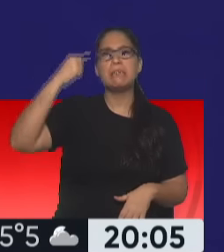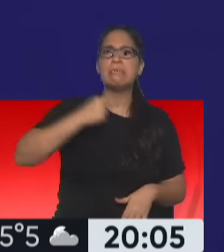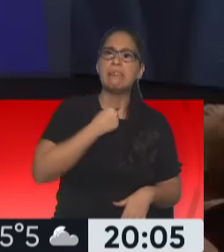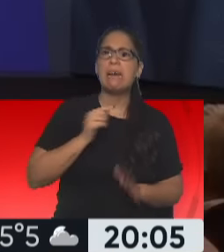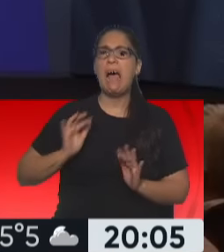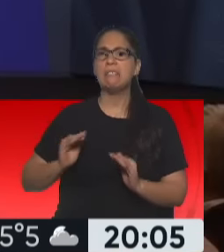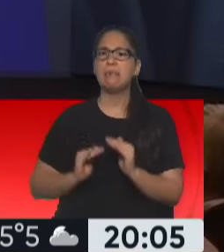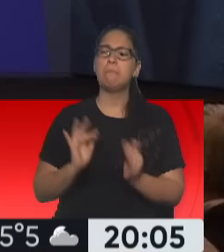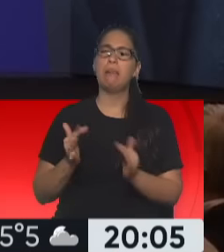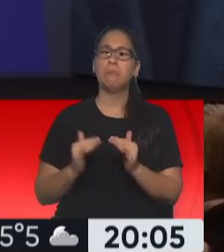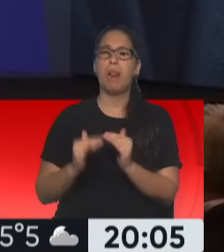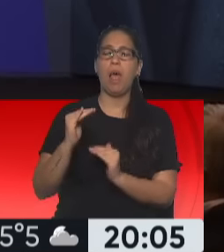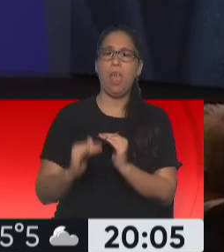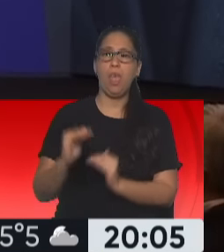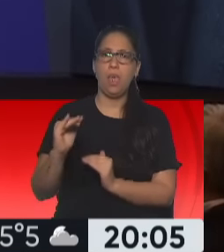Y la realidad, yo